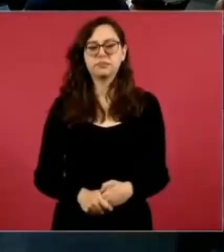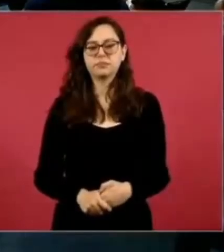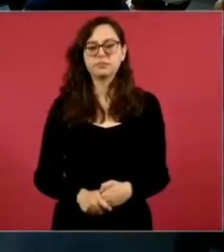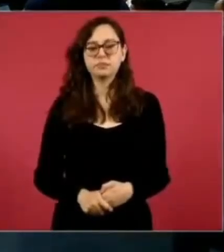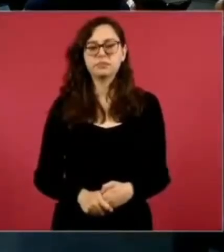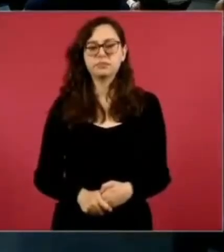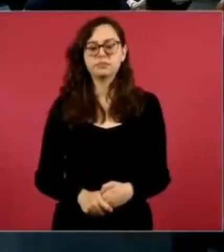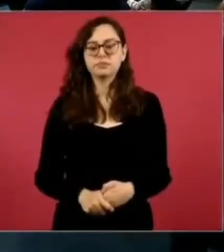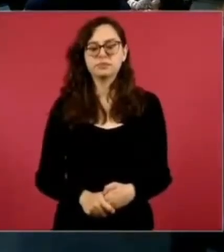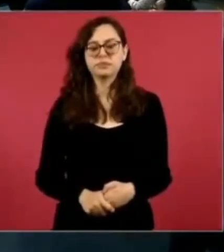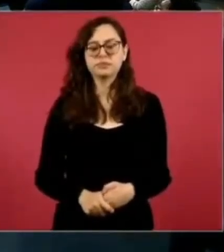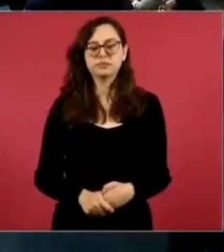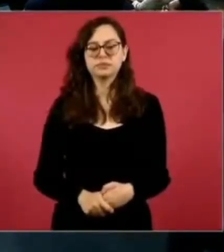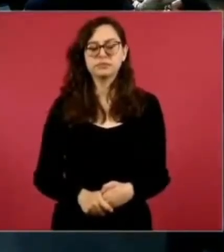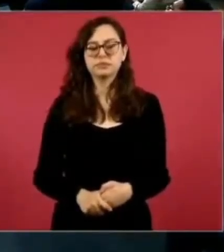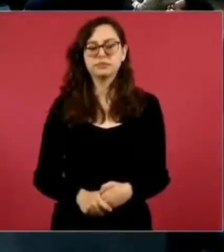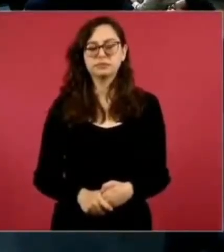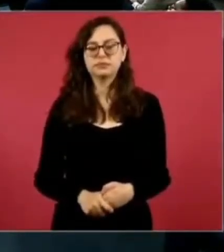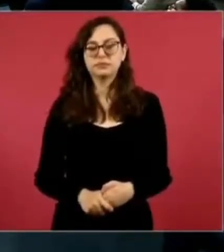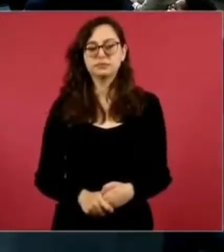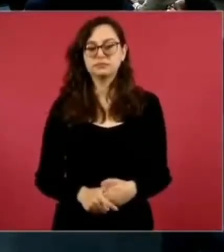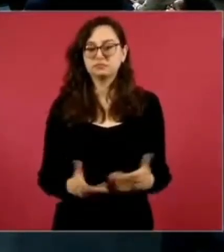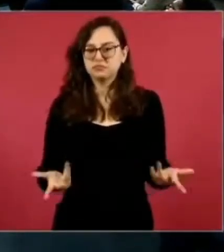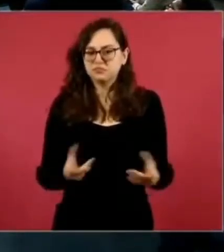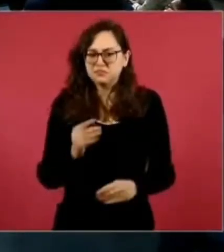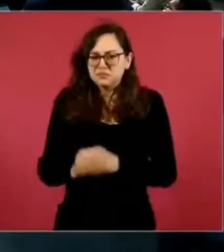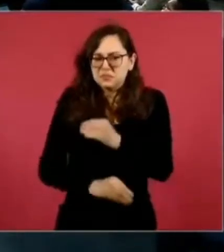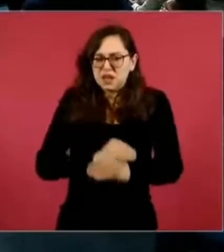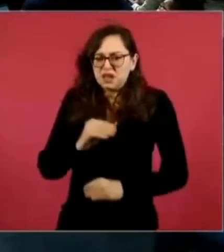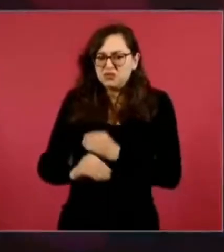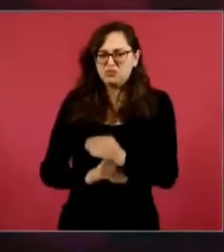reforma al Poder Judicial. No, si no es pleito.